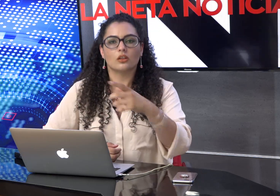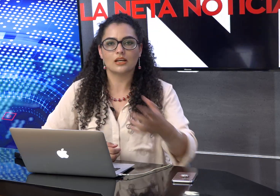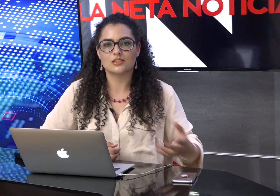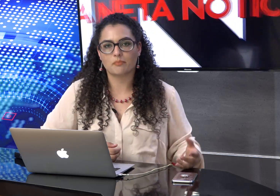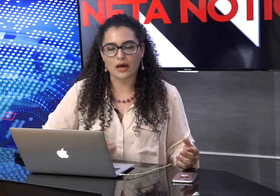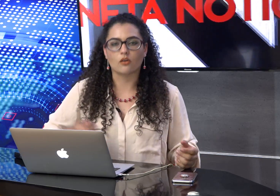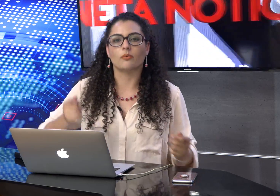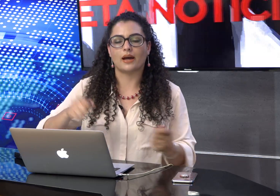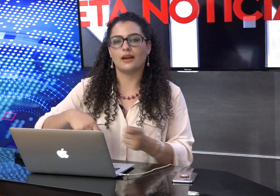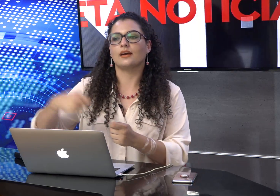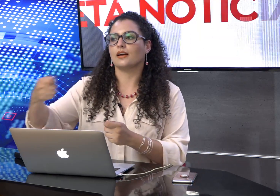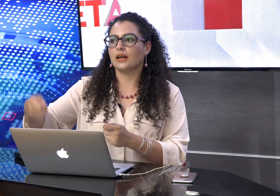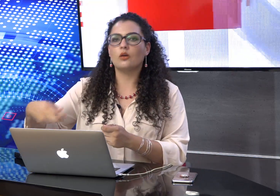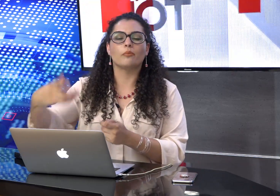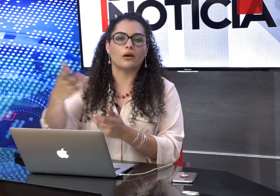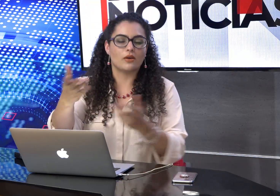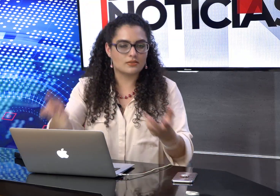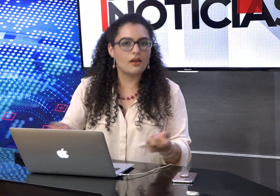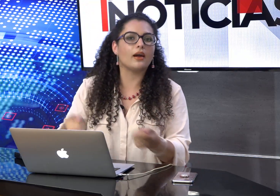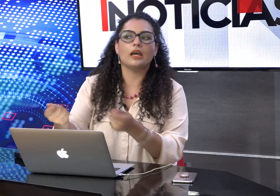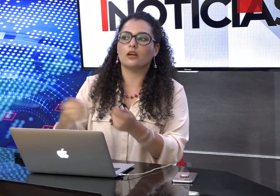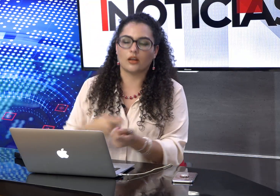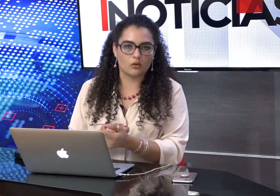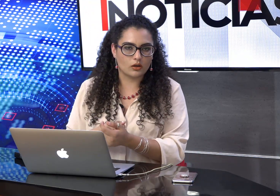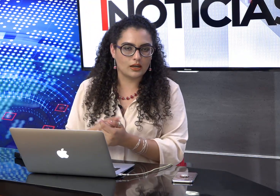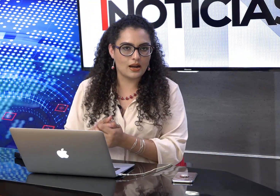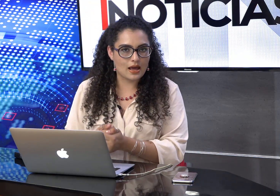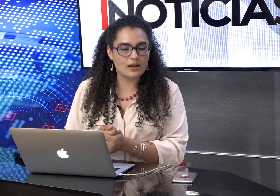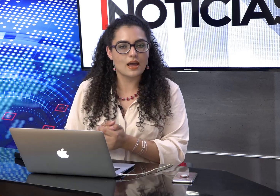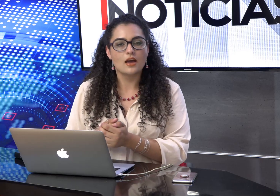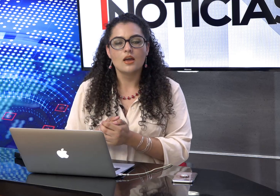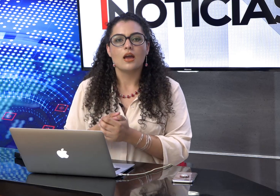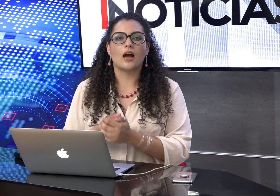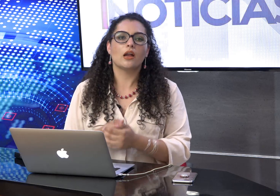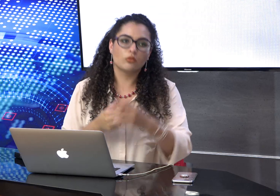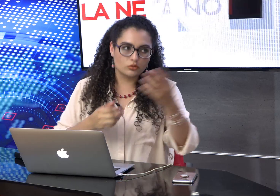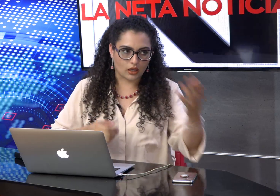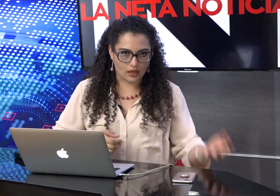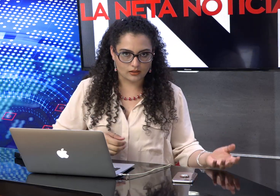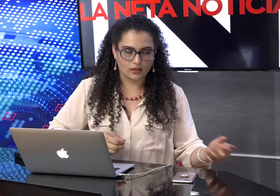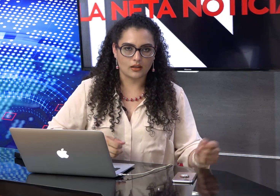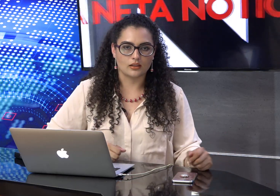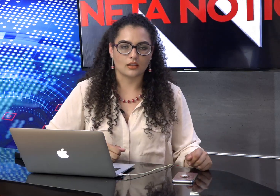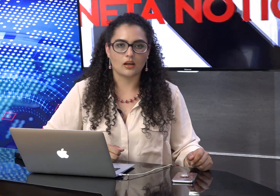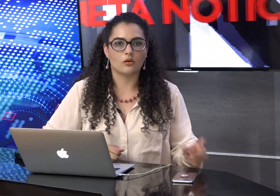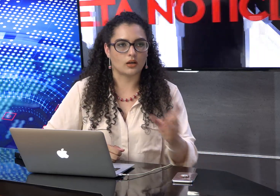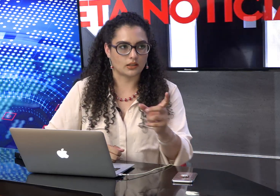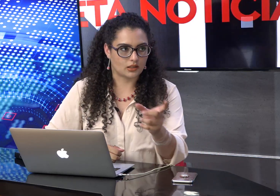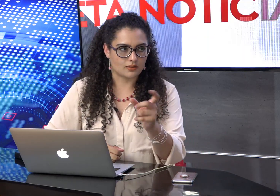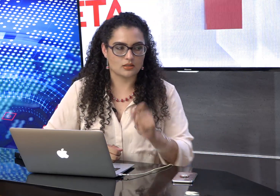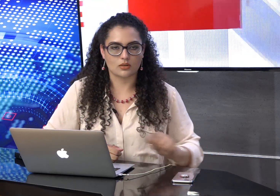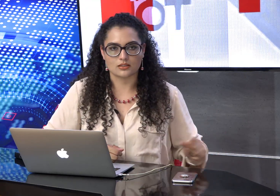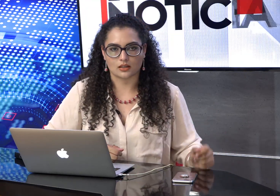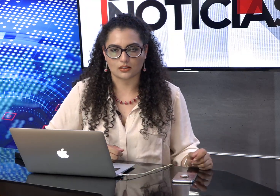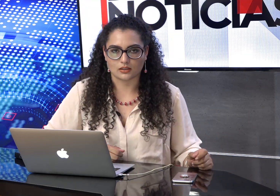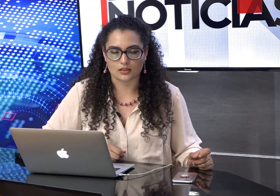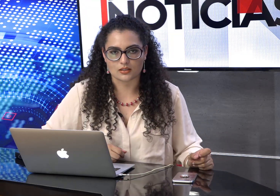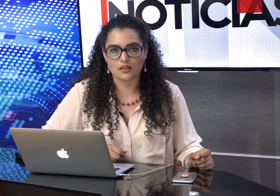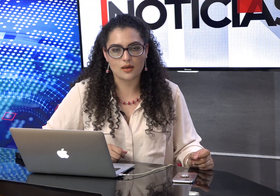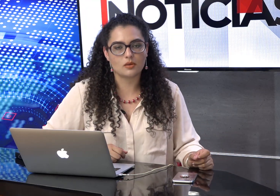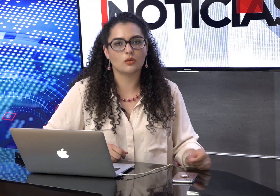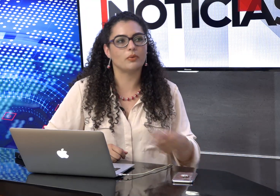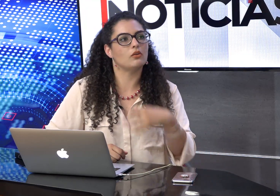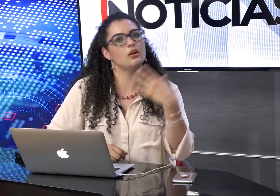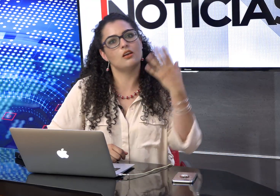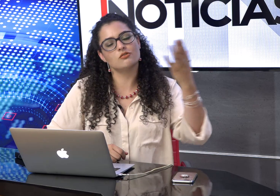de órdenes de pago, van al cajero en Banco Azteca y recogen la lana. Hay algunos que ya tienen el dinero a través de unas tarjetitas